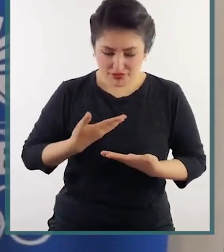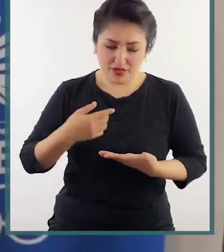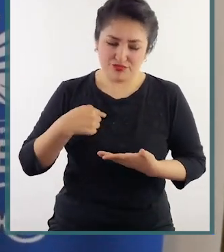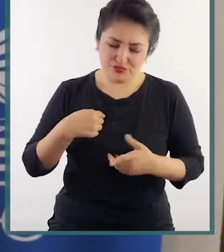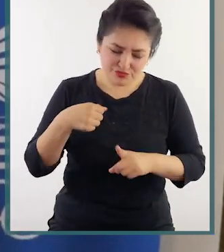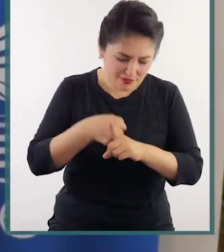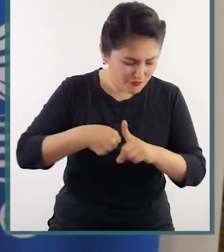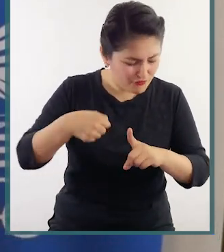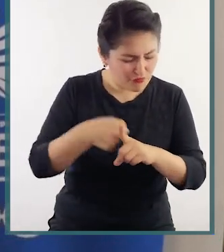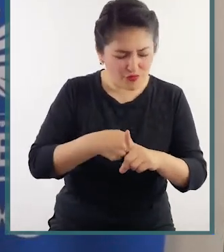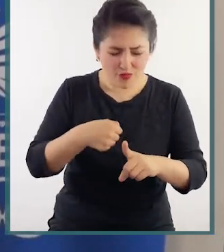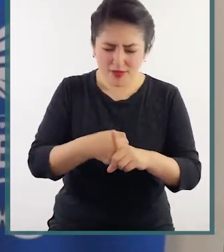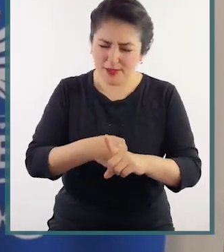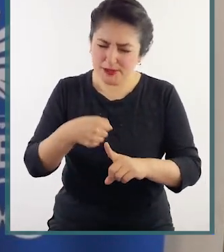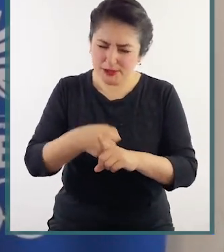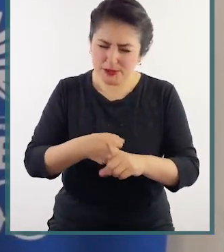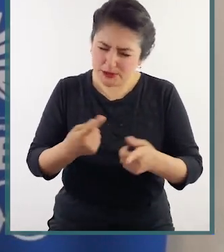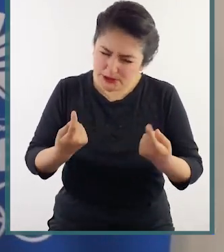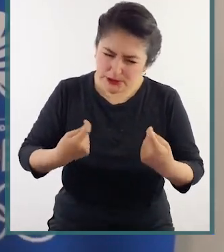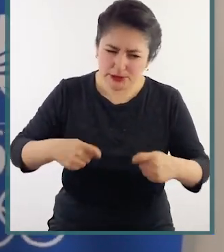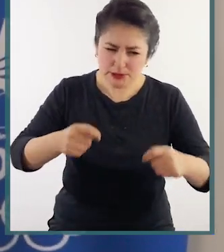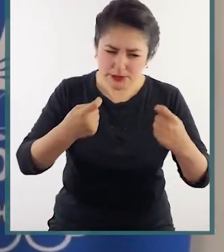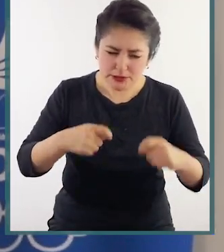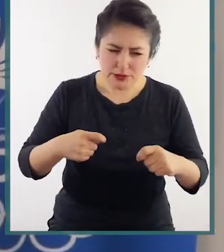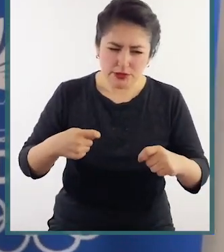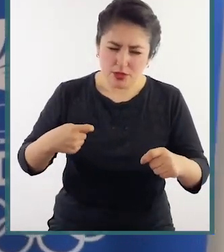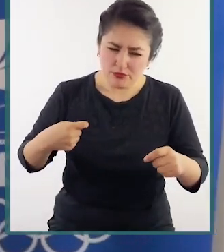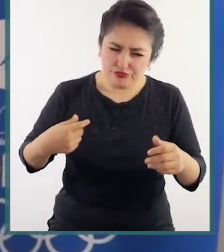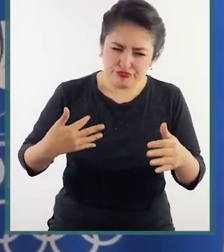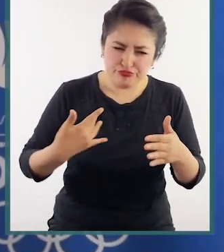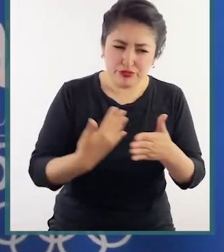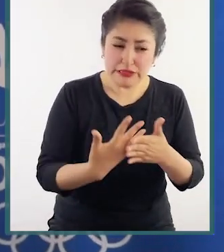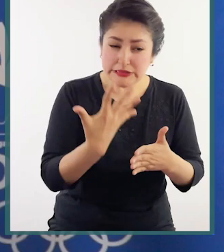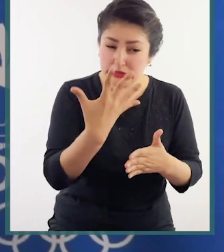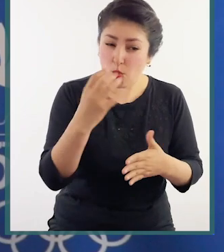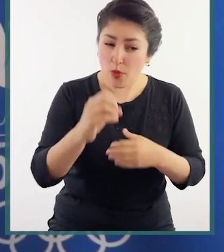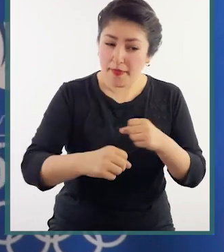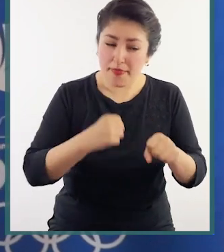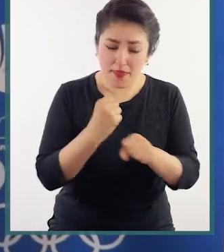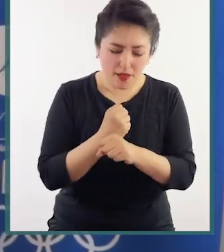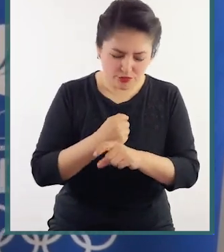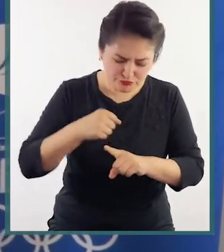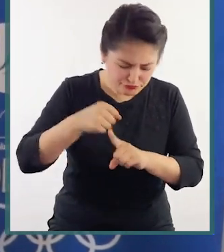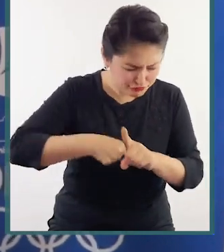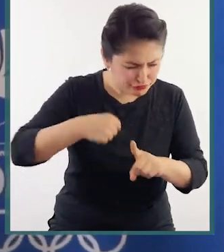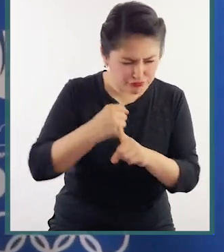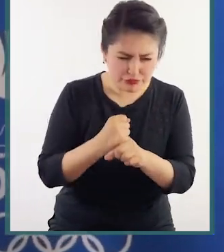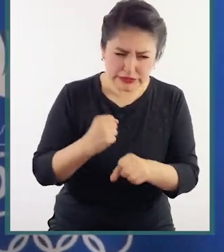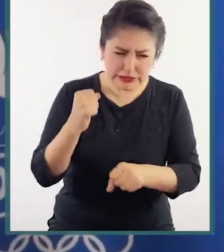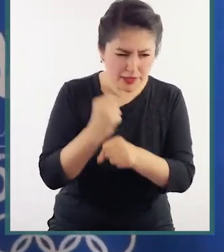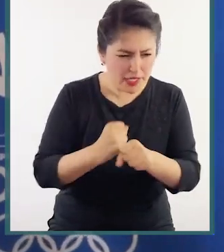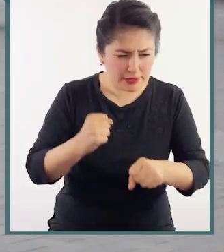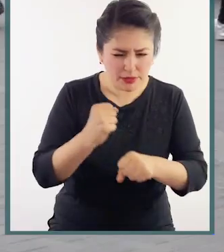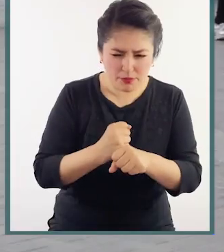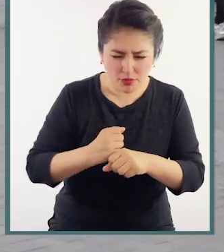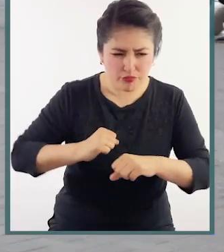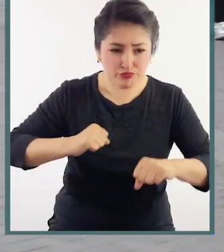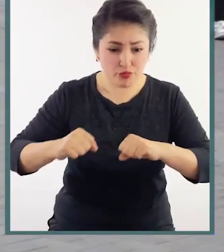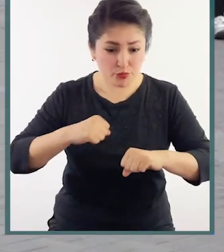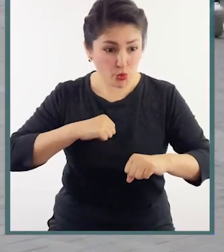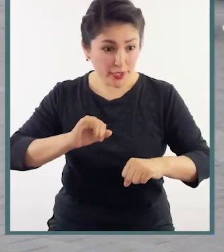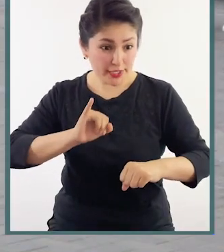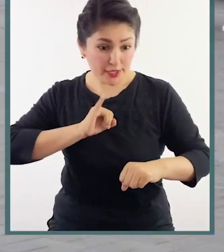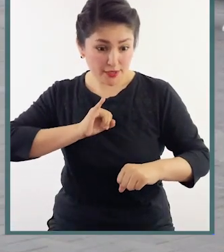a la perseverancia, a las más de 5 décadas que venimos trabajando en la recuperación de